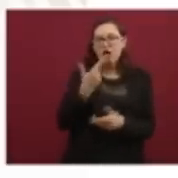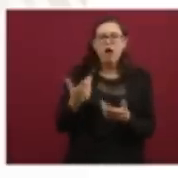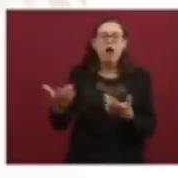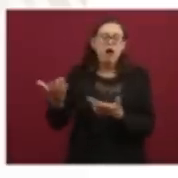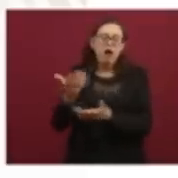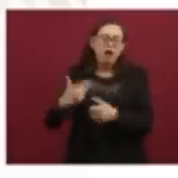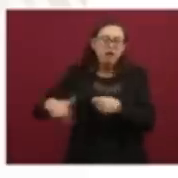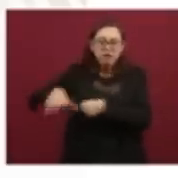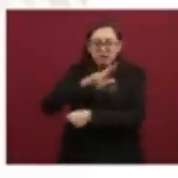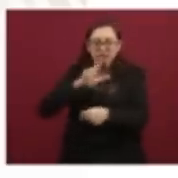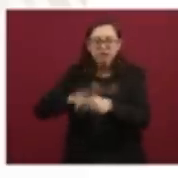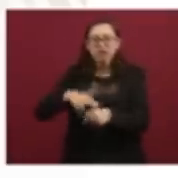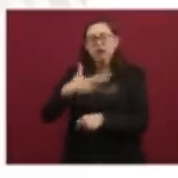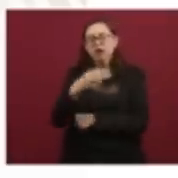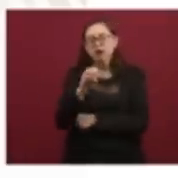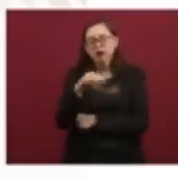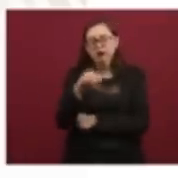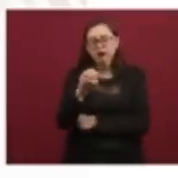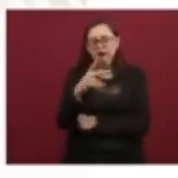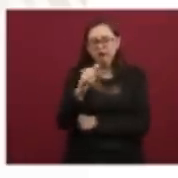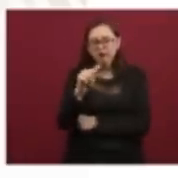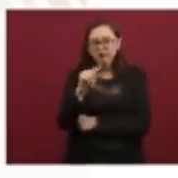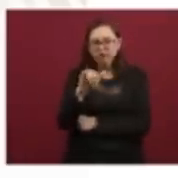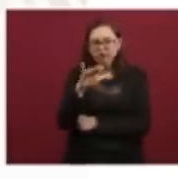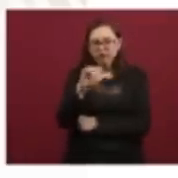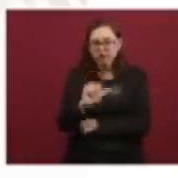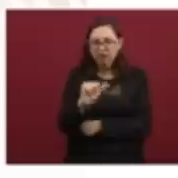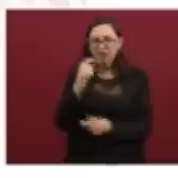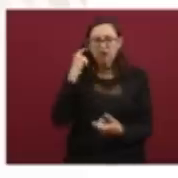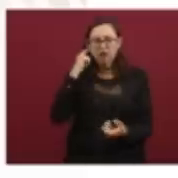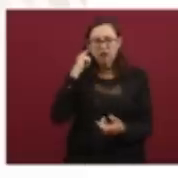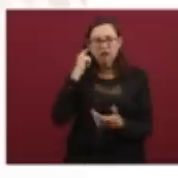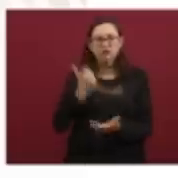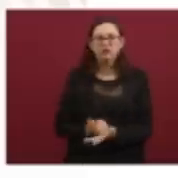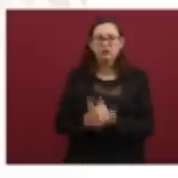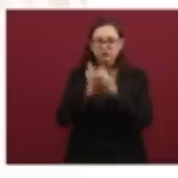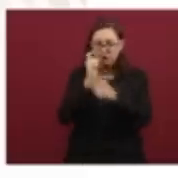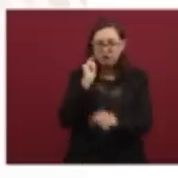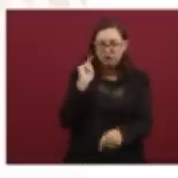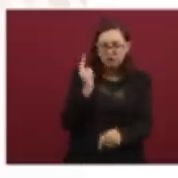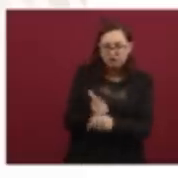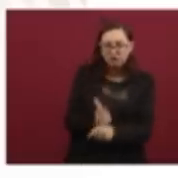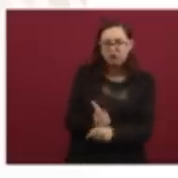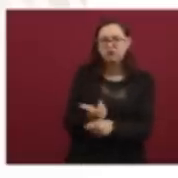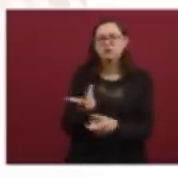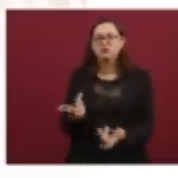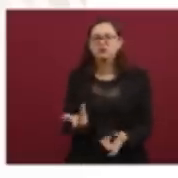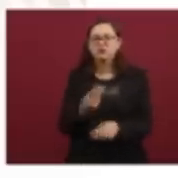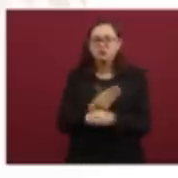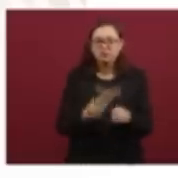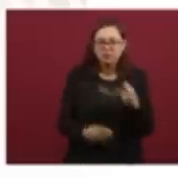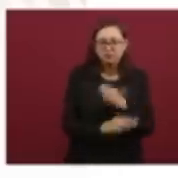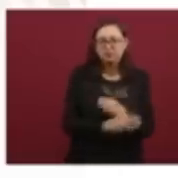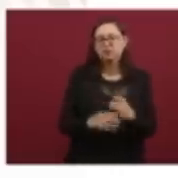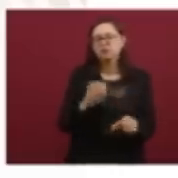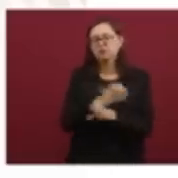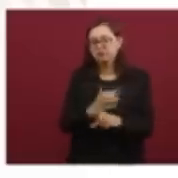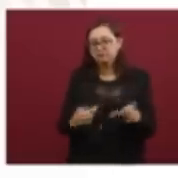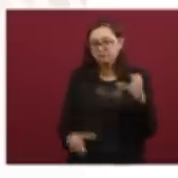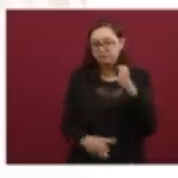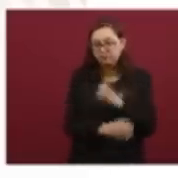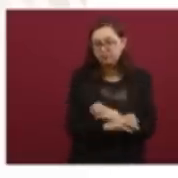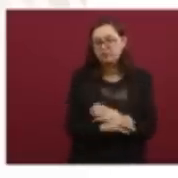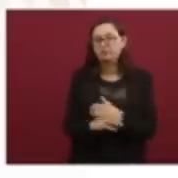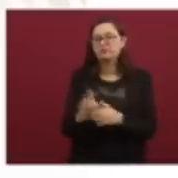de curación, auxiliares de diagnóstico, instrumental y equipo médico, osteosíntesis y endoprótesis, nutrición,